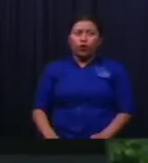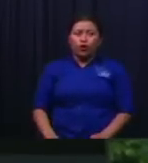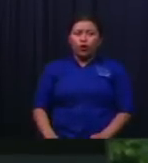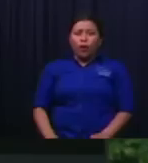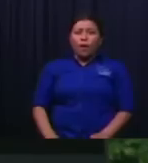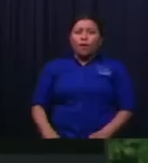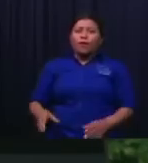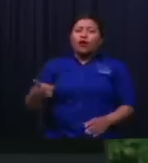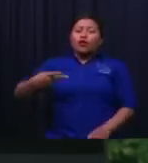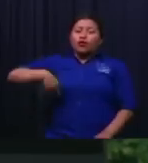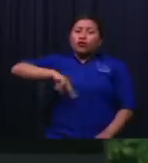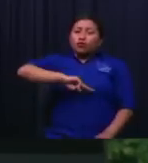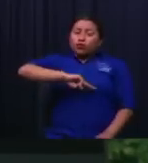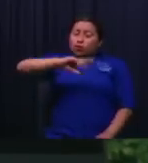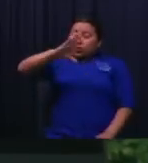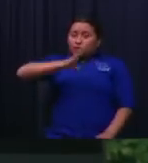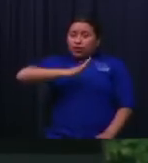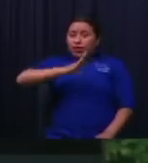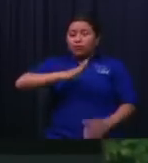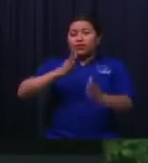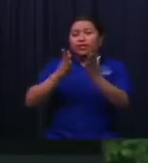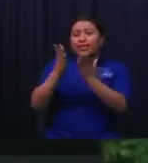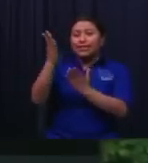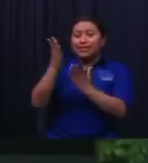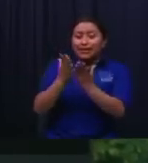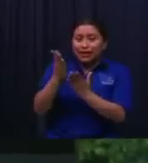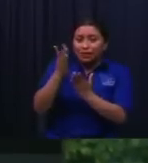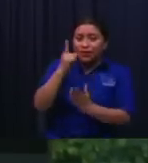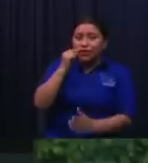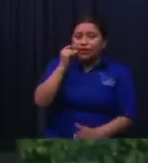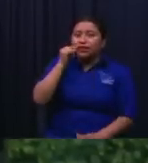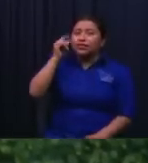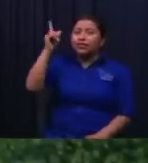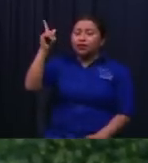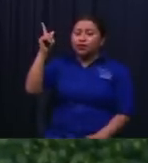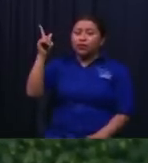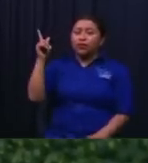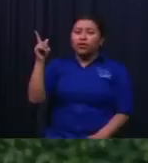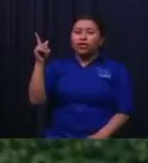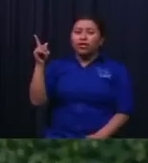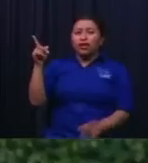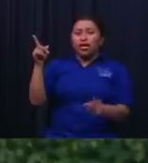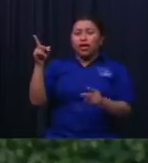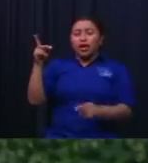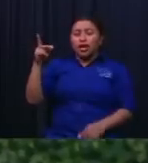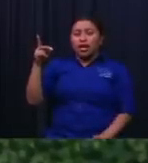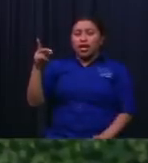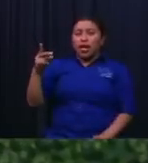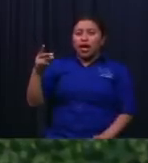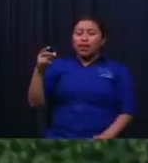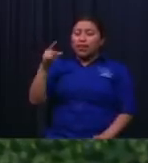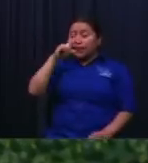Señor. Ahí ya nos cambió toda, para que nosotros no nos la llevemos de... No el